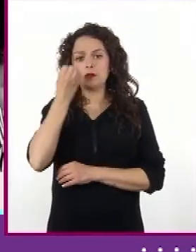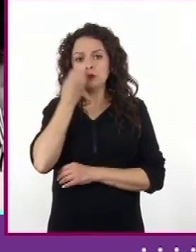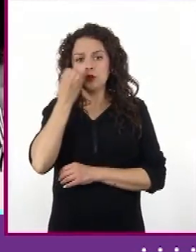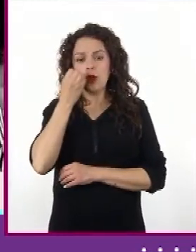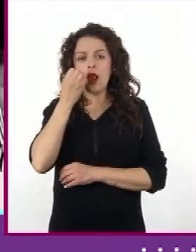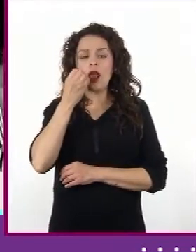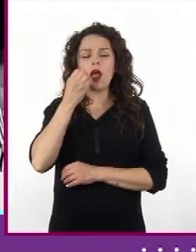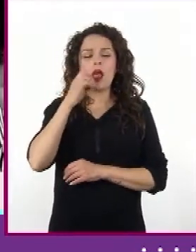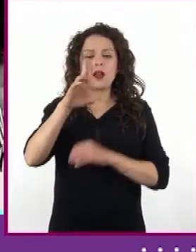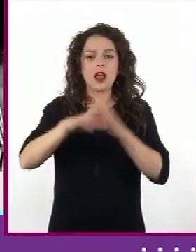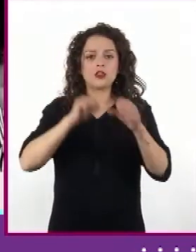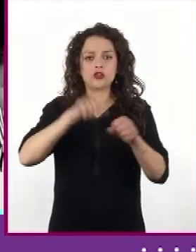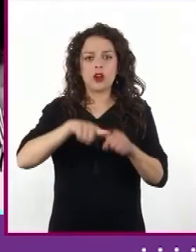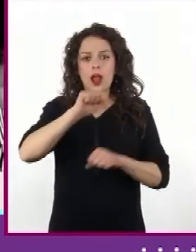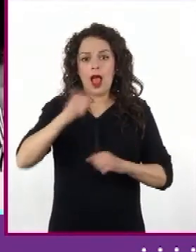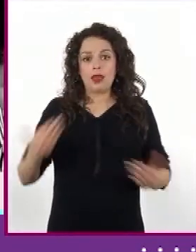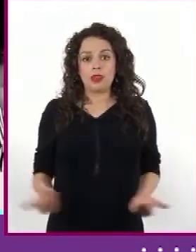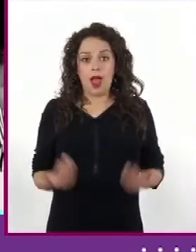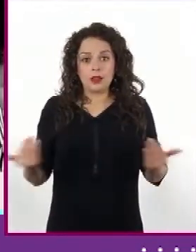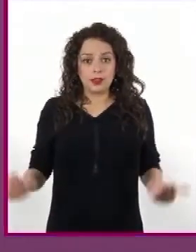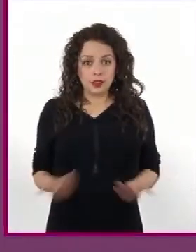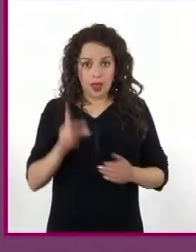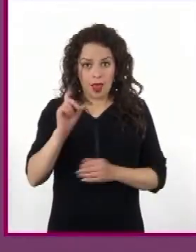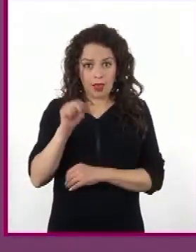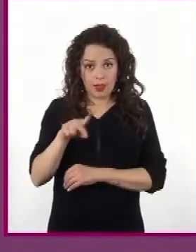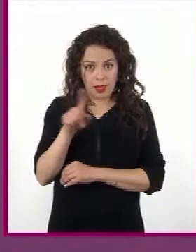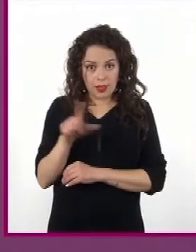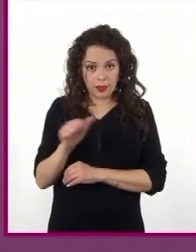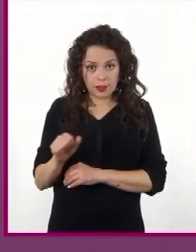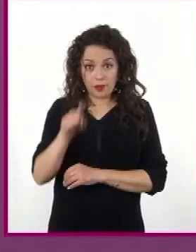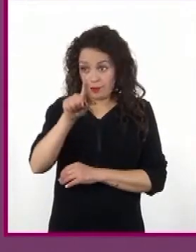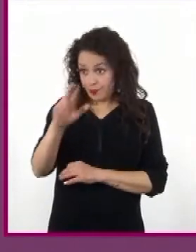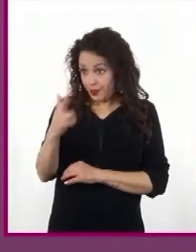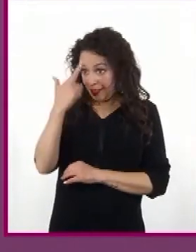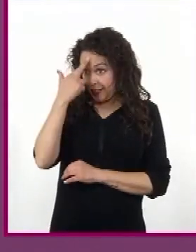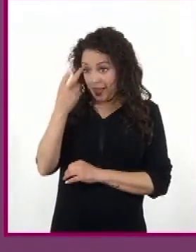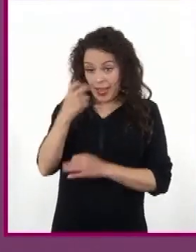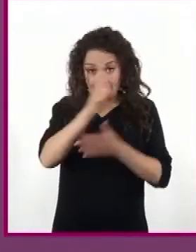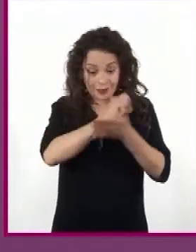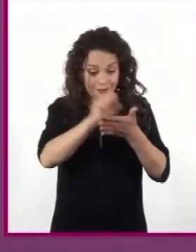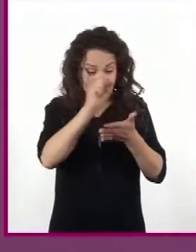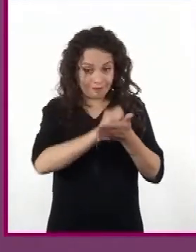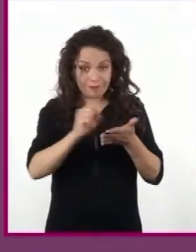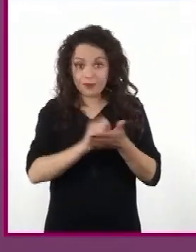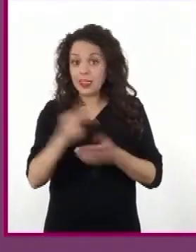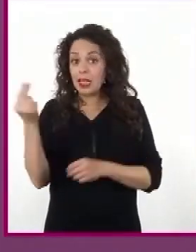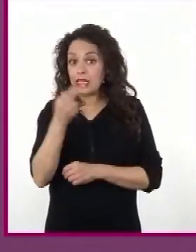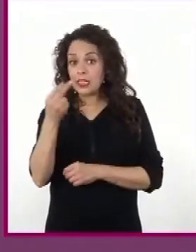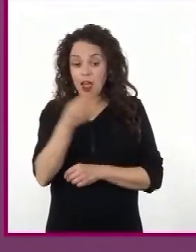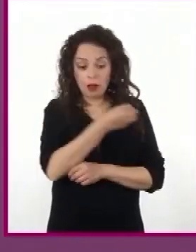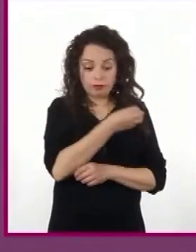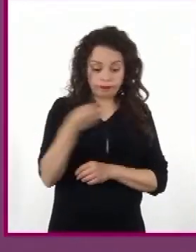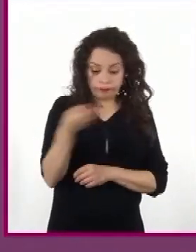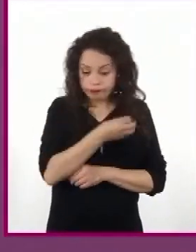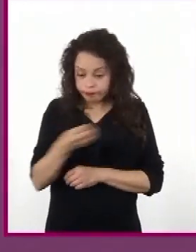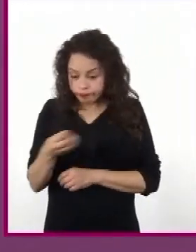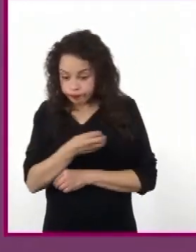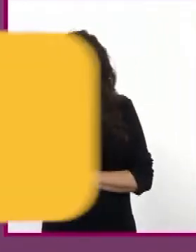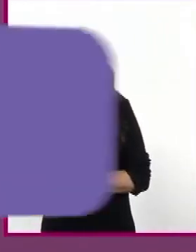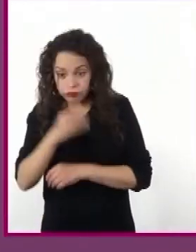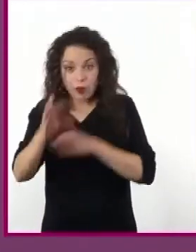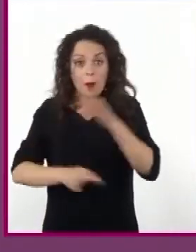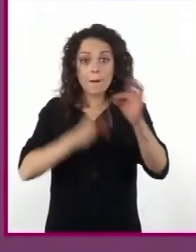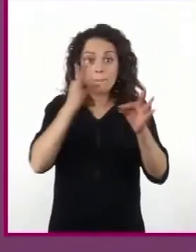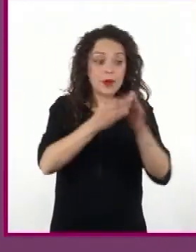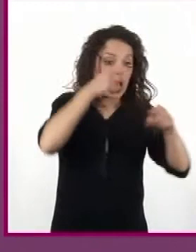Danza. Como recuerdan, la biografía no necesariamente tiene que ser contada de principio a fin. Por